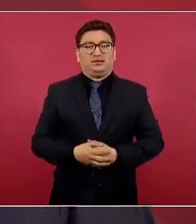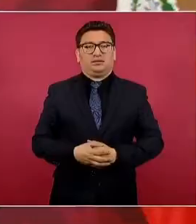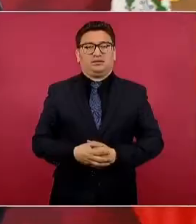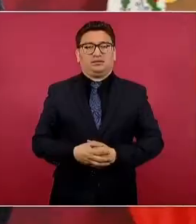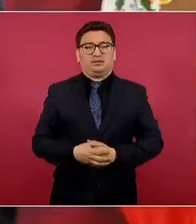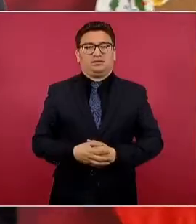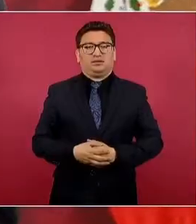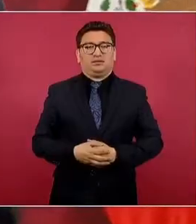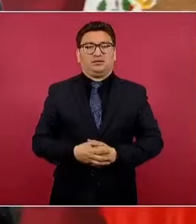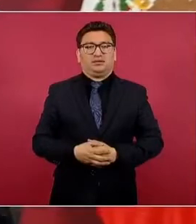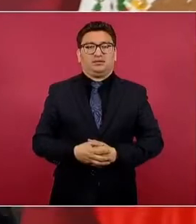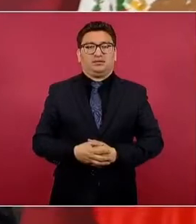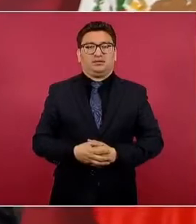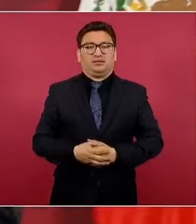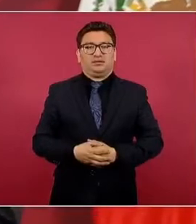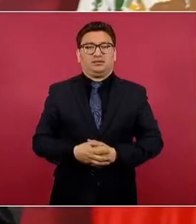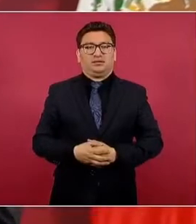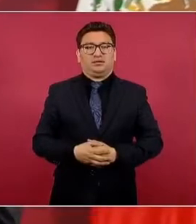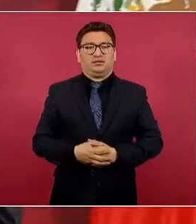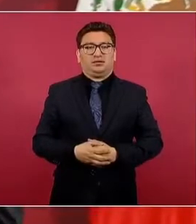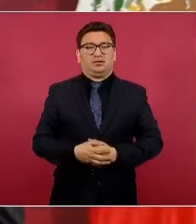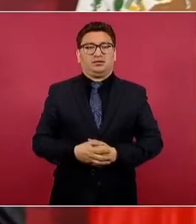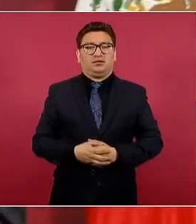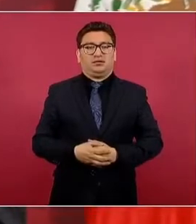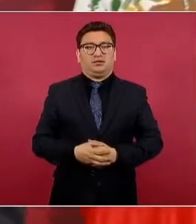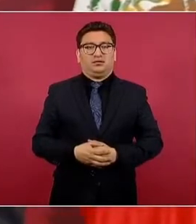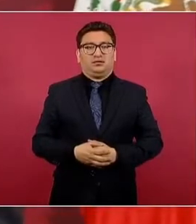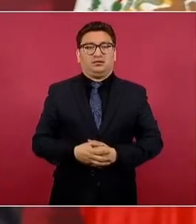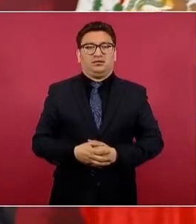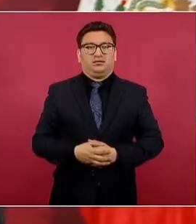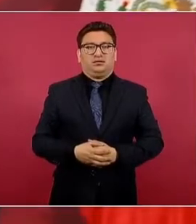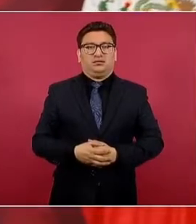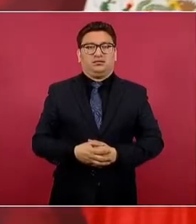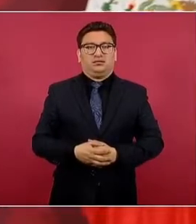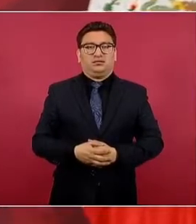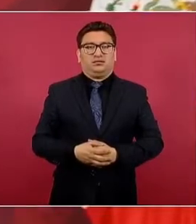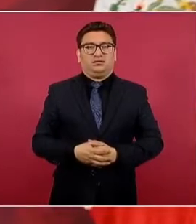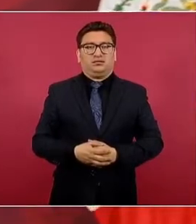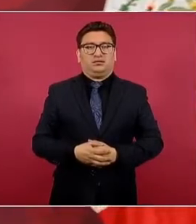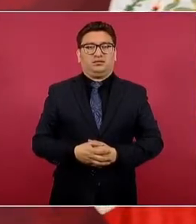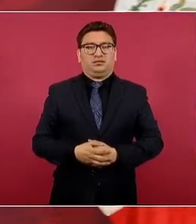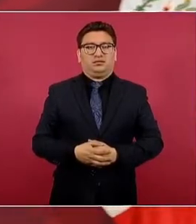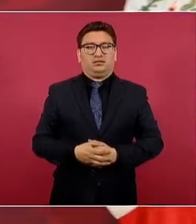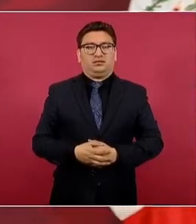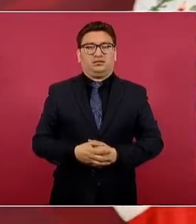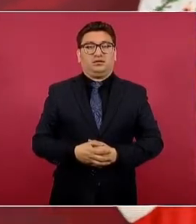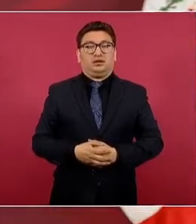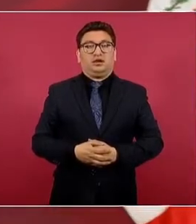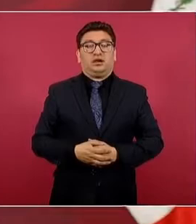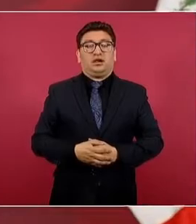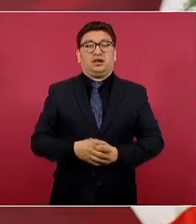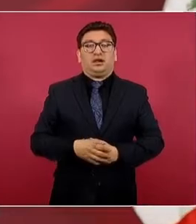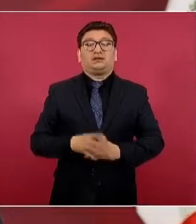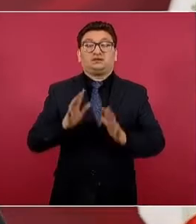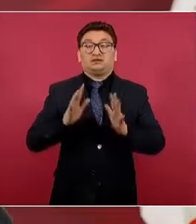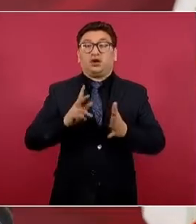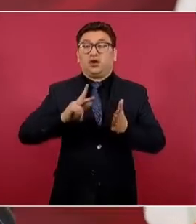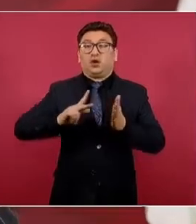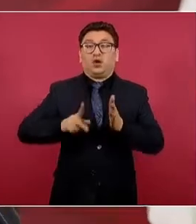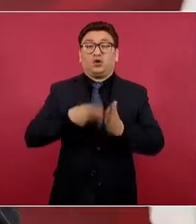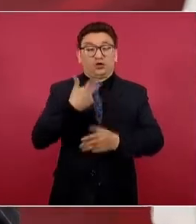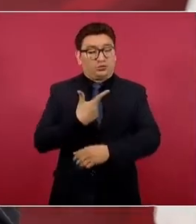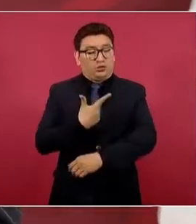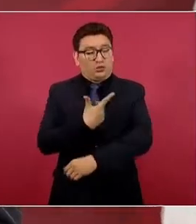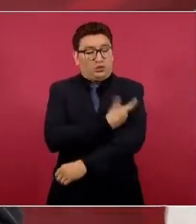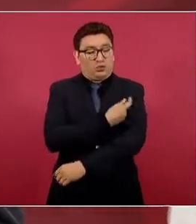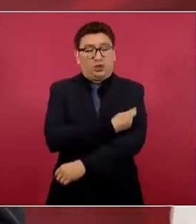logramos de nuevo levantar el número de vacunas aplicadas, se nos